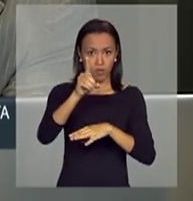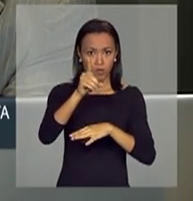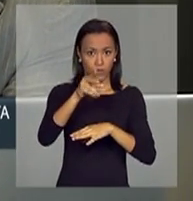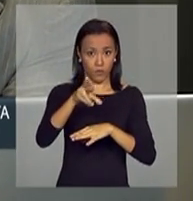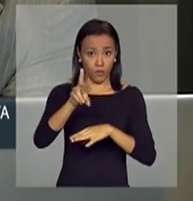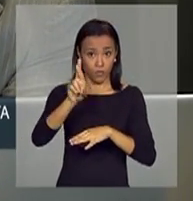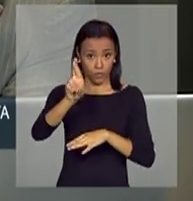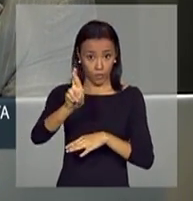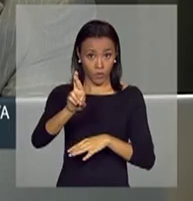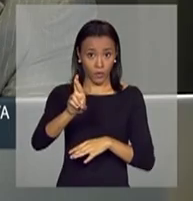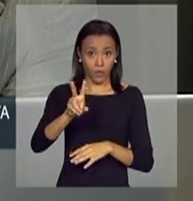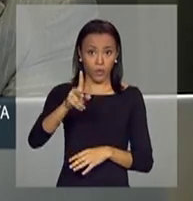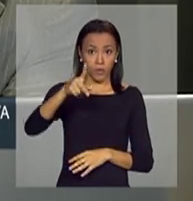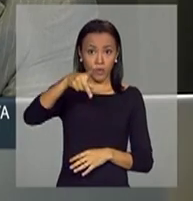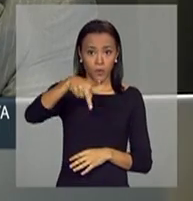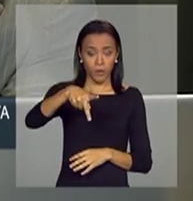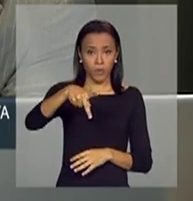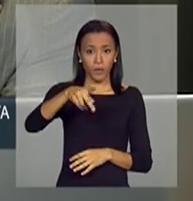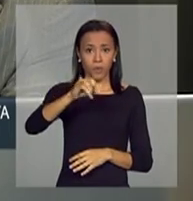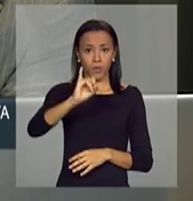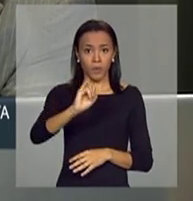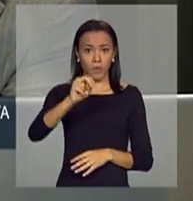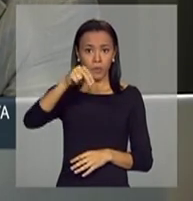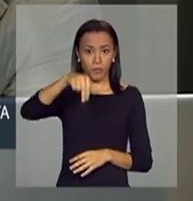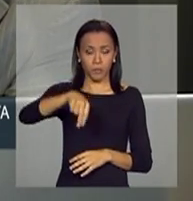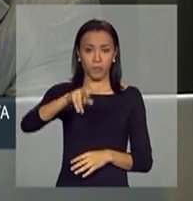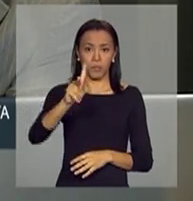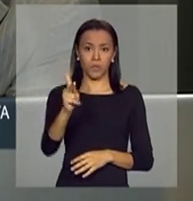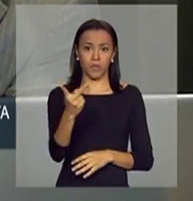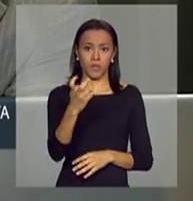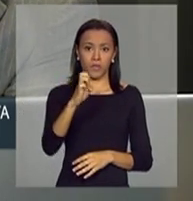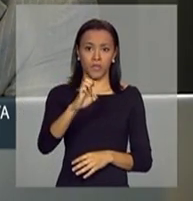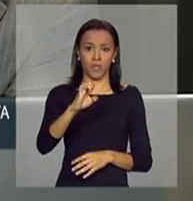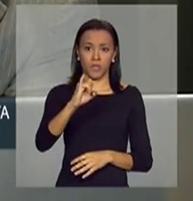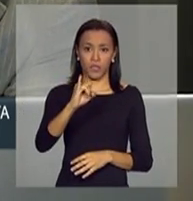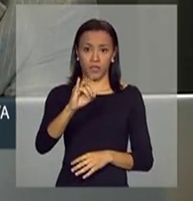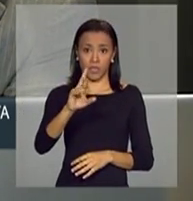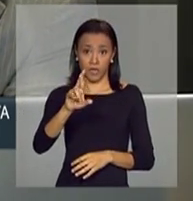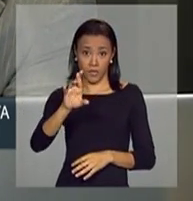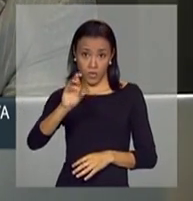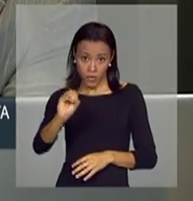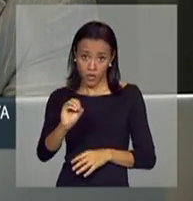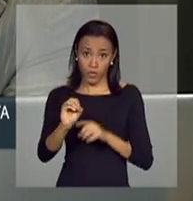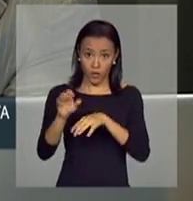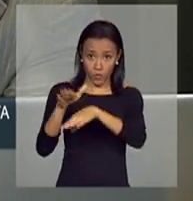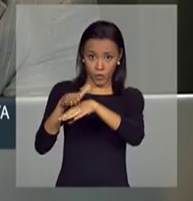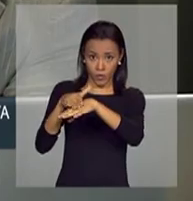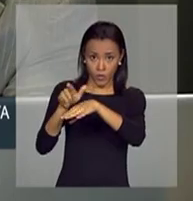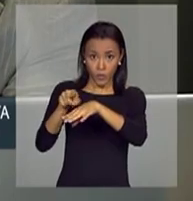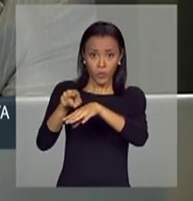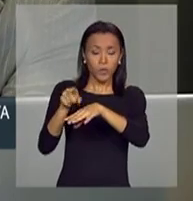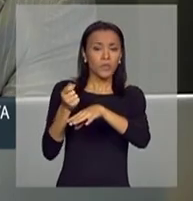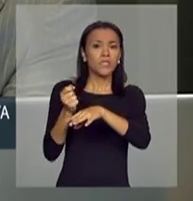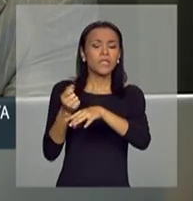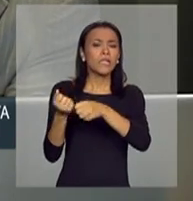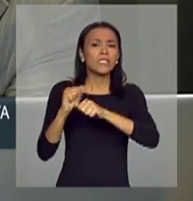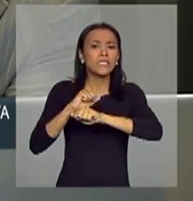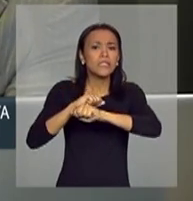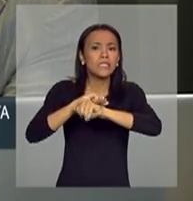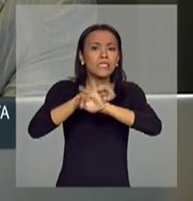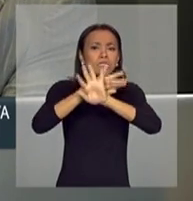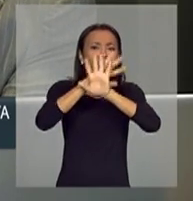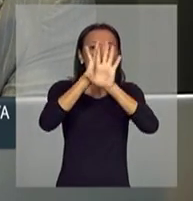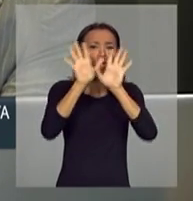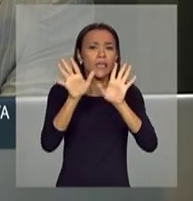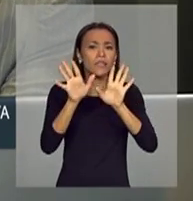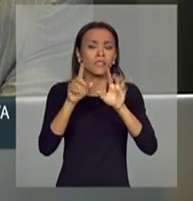un mandato legal, no es un capricho de la comisión, un mandato legal en su ley que dice explícitamente que en los